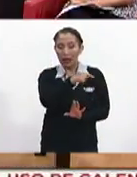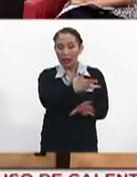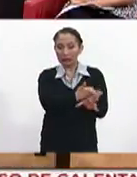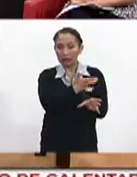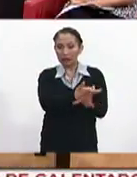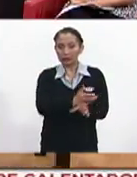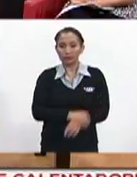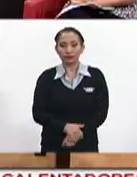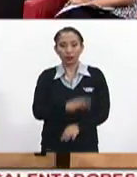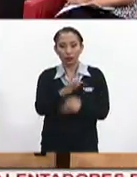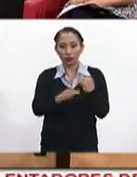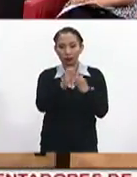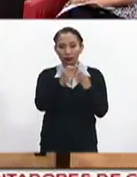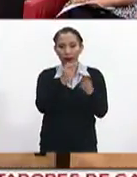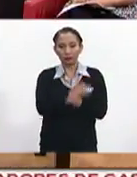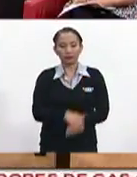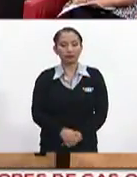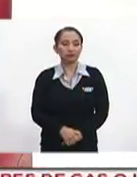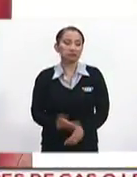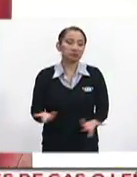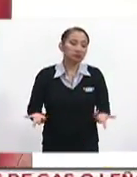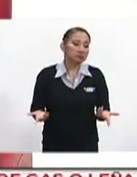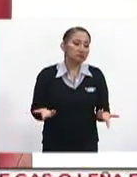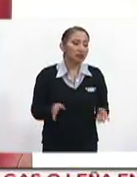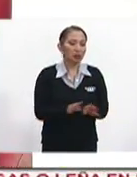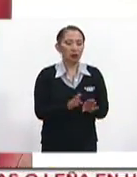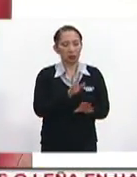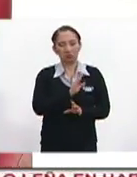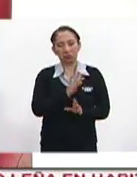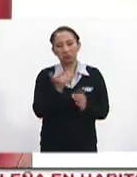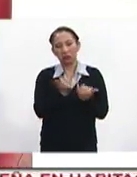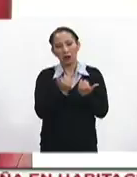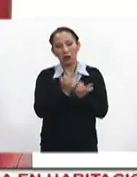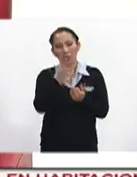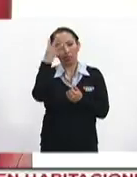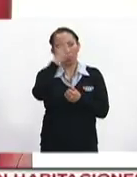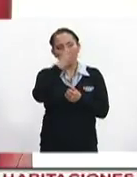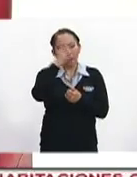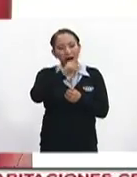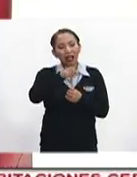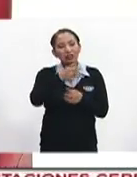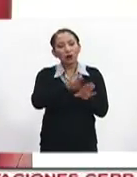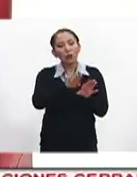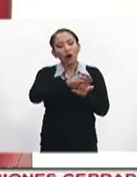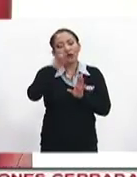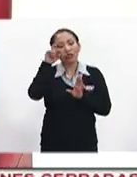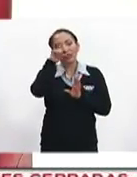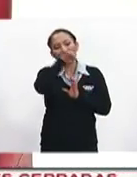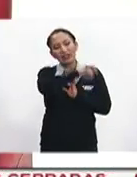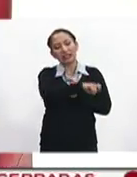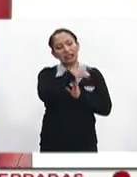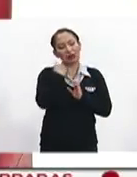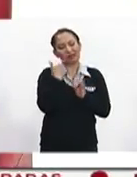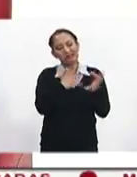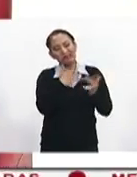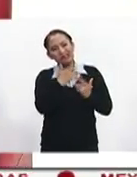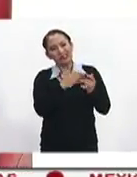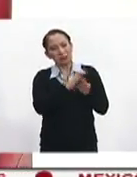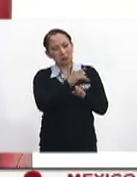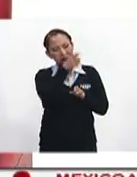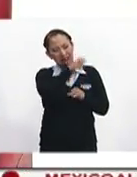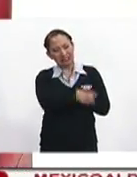los americanos y para todo el mundo? Bueno, pues como muchas cosas con Donald Trump es un poco complicado descifrar el por